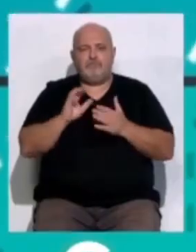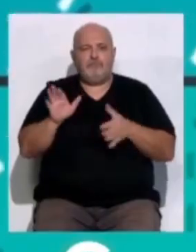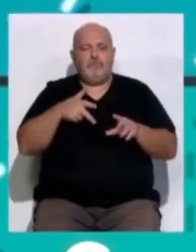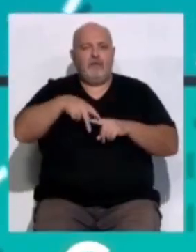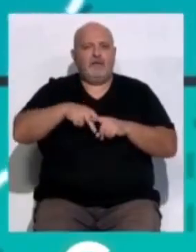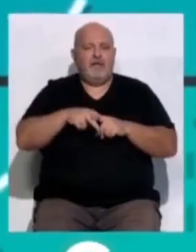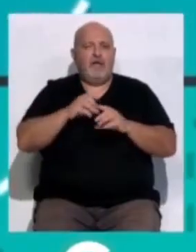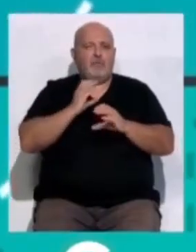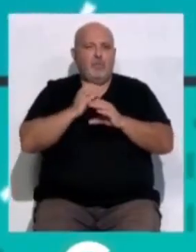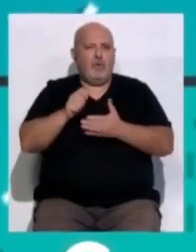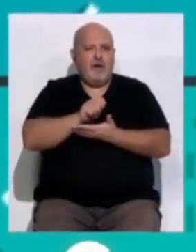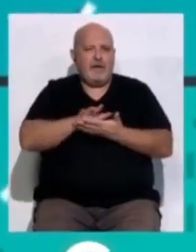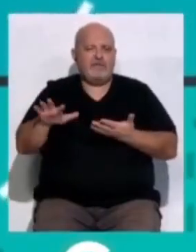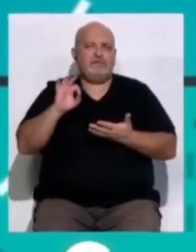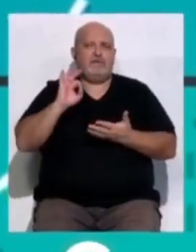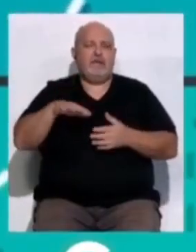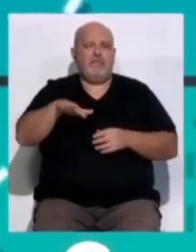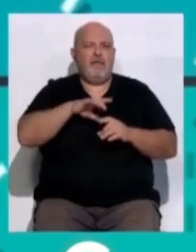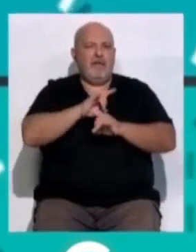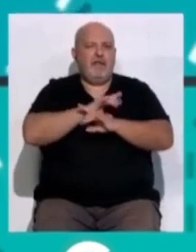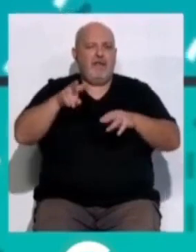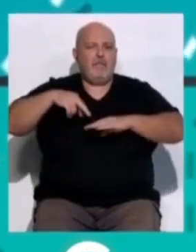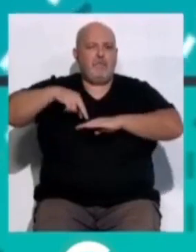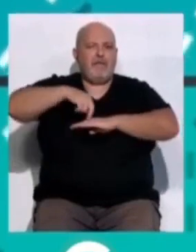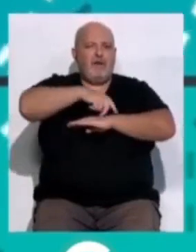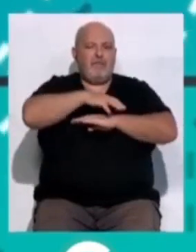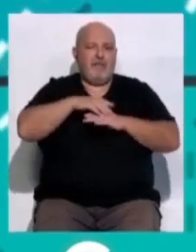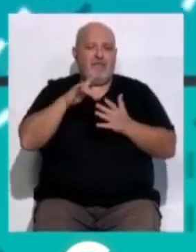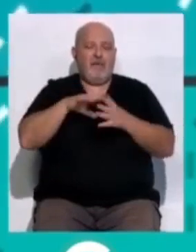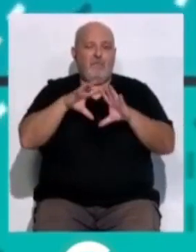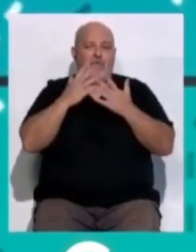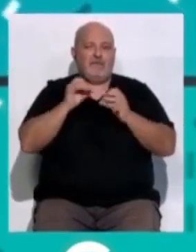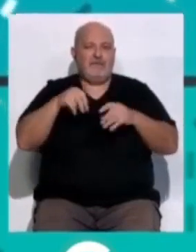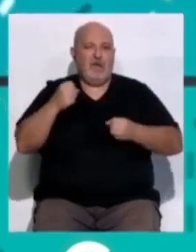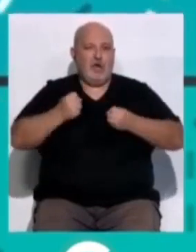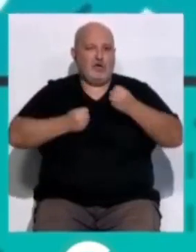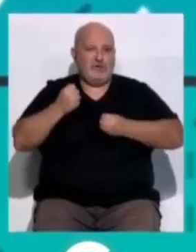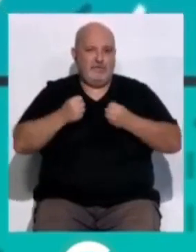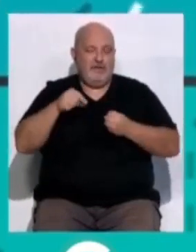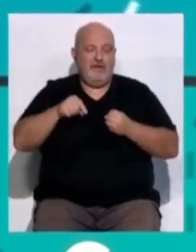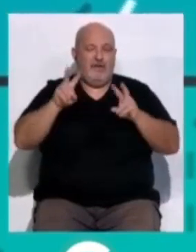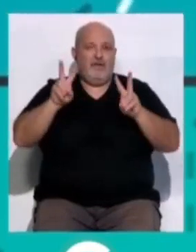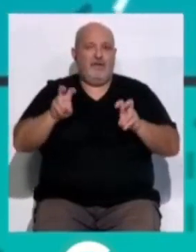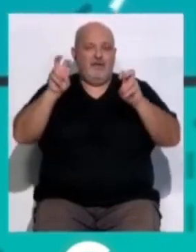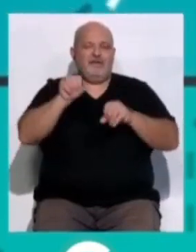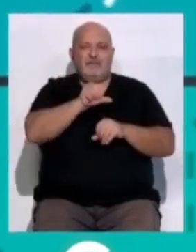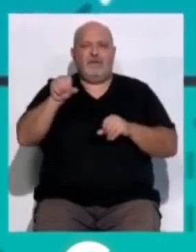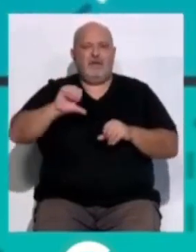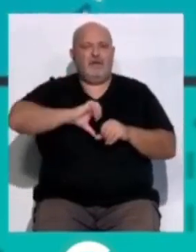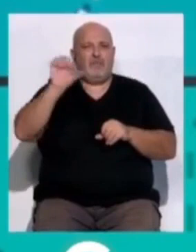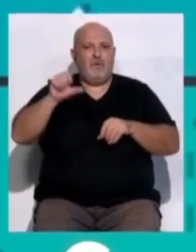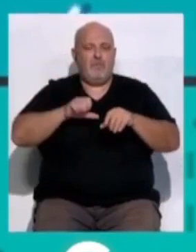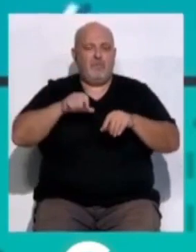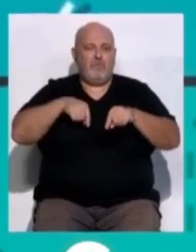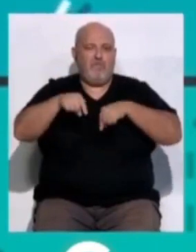Talleres, autobús gratis y espacio clave peatonal para este Día Mundial sin Coche. Una conmemoración enmarcada en la Semana Europea de la